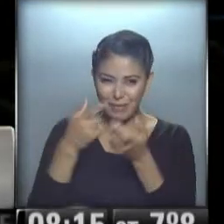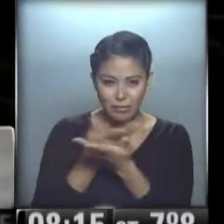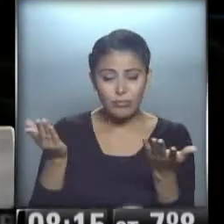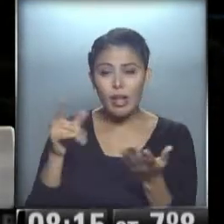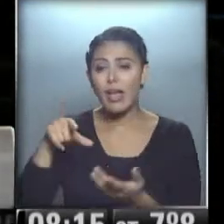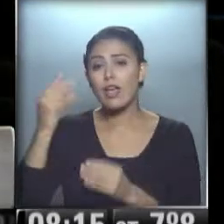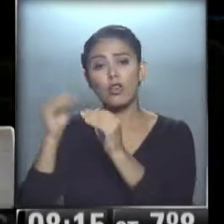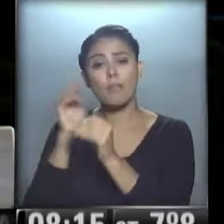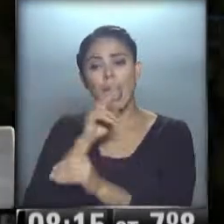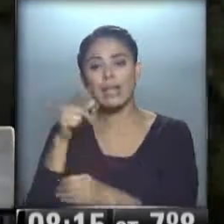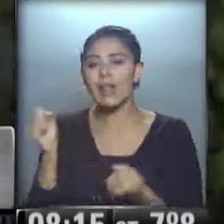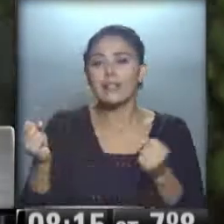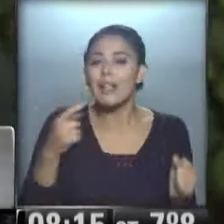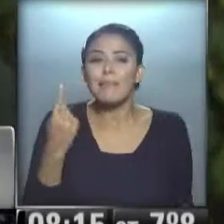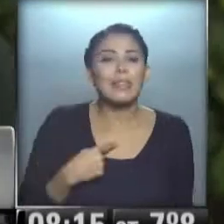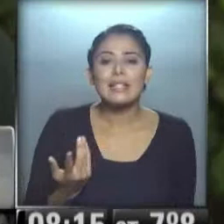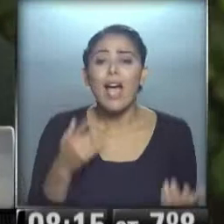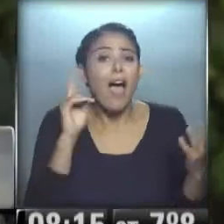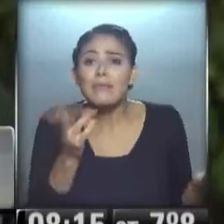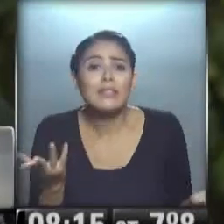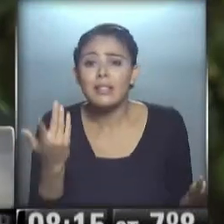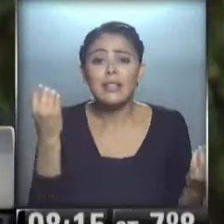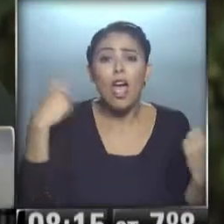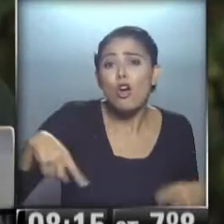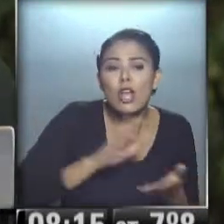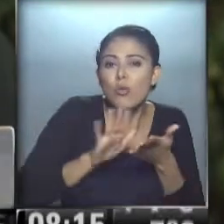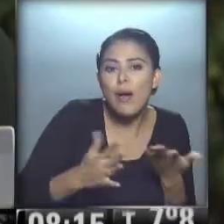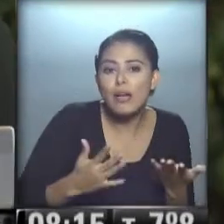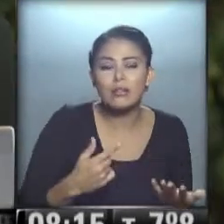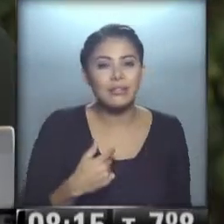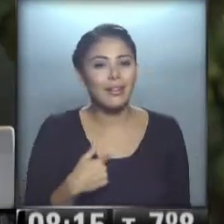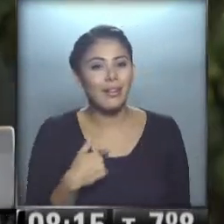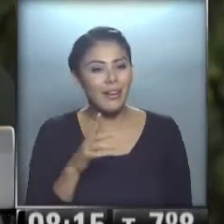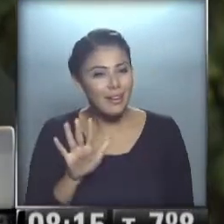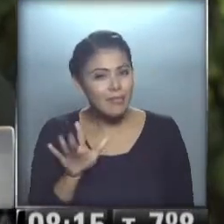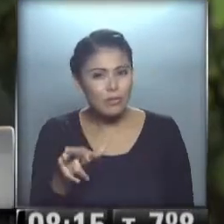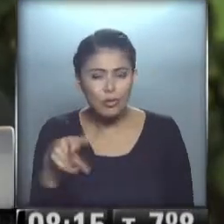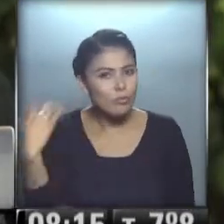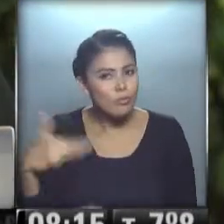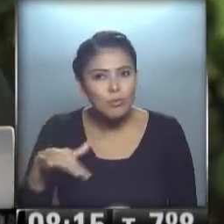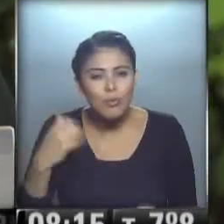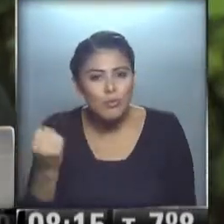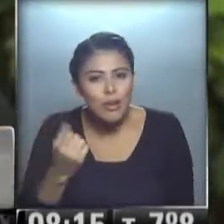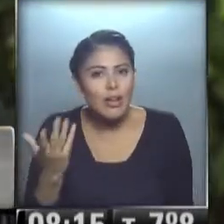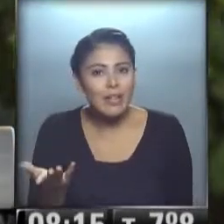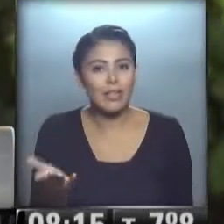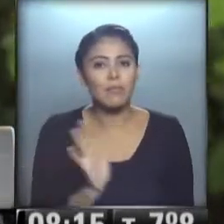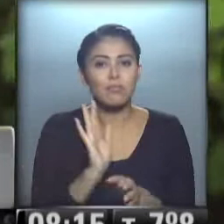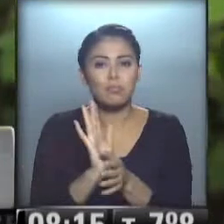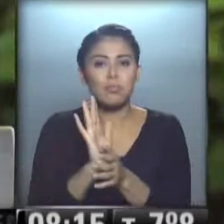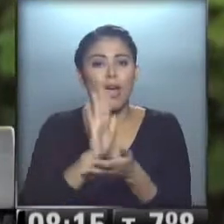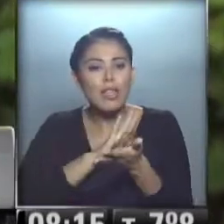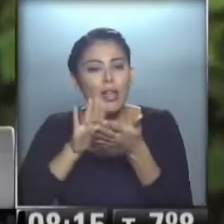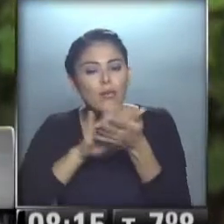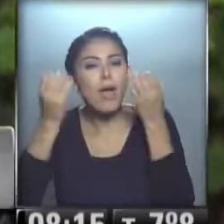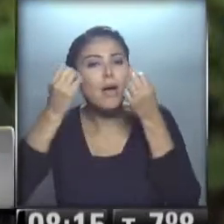Claribel, entusiasmada, me dice, viste, aparecieron cosas nuevas. Y esto ya es lo que significa, es como renacer realmente,